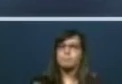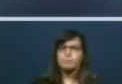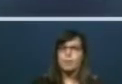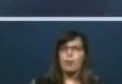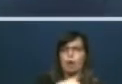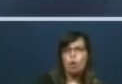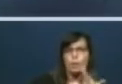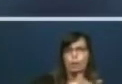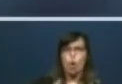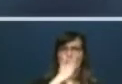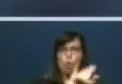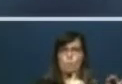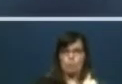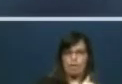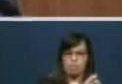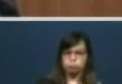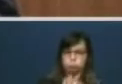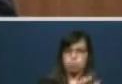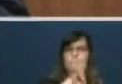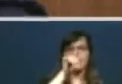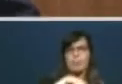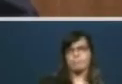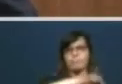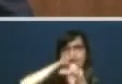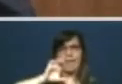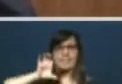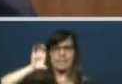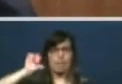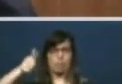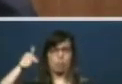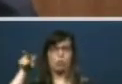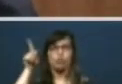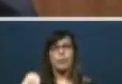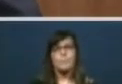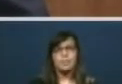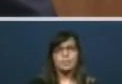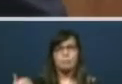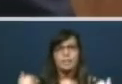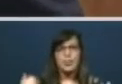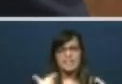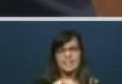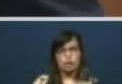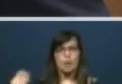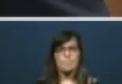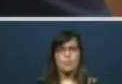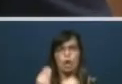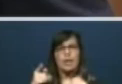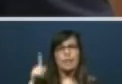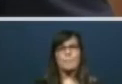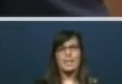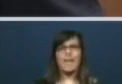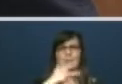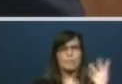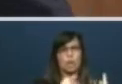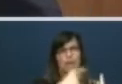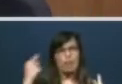y la vertical de éstas con el estado mejorar las conferencias sectoriales asegurar la lealtad entre administraciones garantizar la unidad de